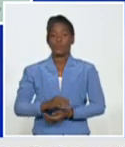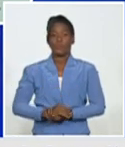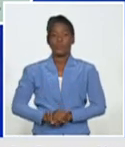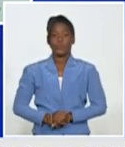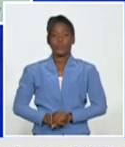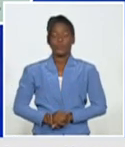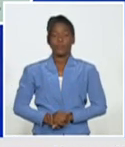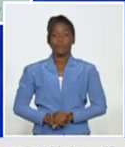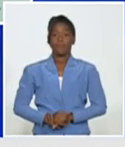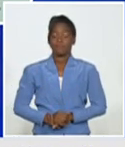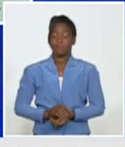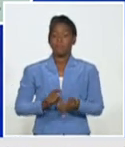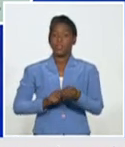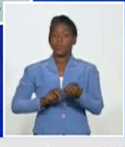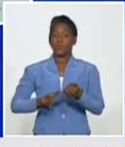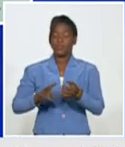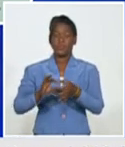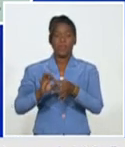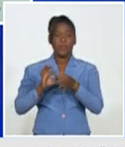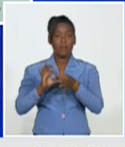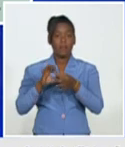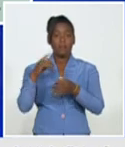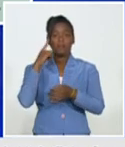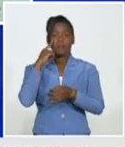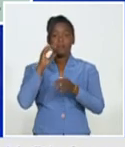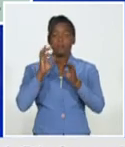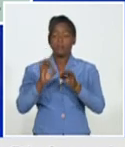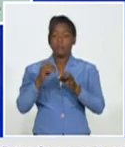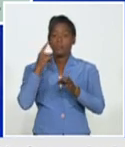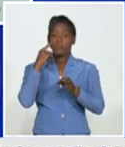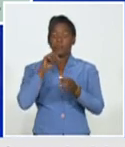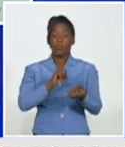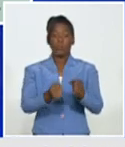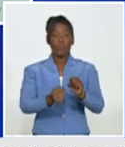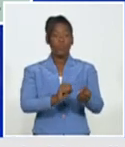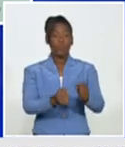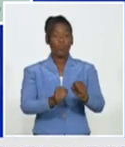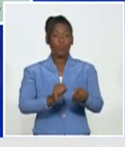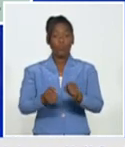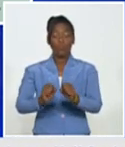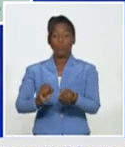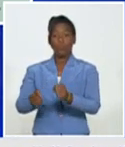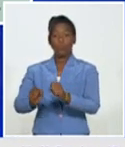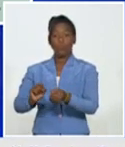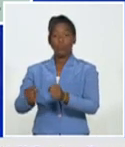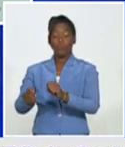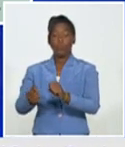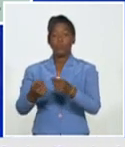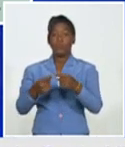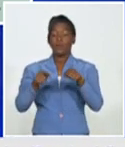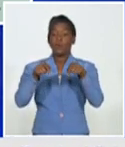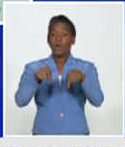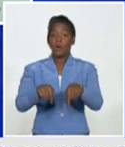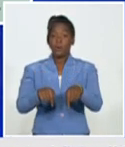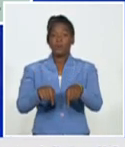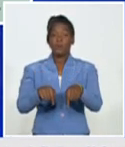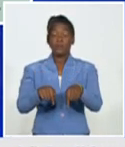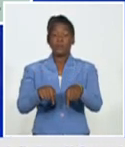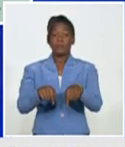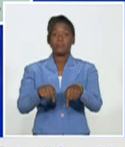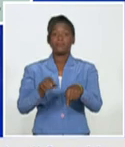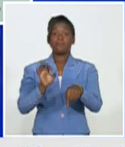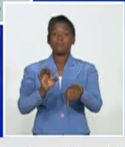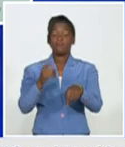provincia que siempre lo hemos reiterado, ha mantenido el control de la pandemia y ahora, con